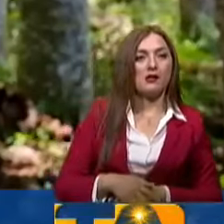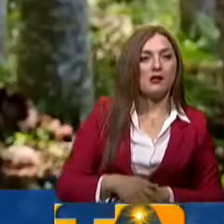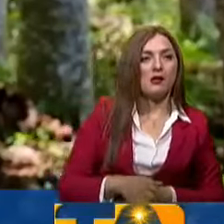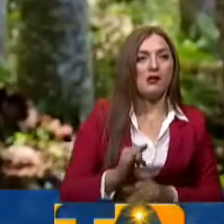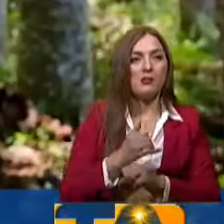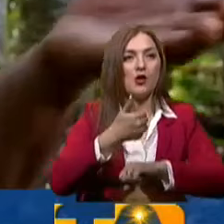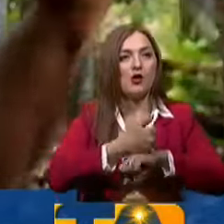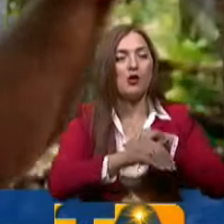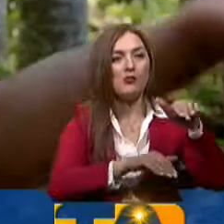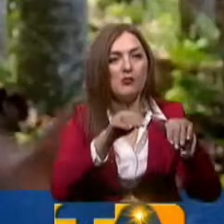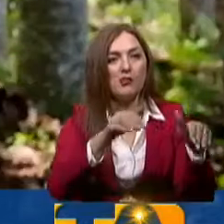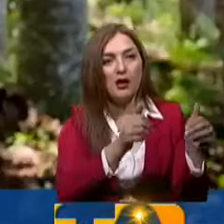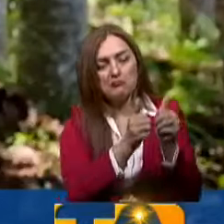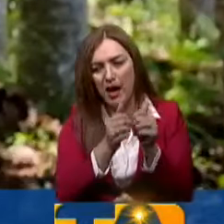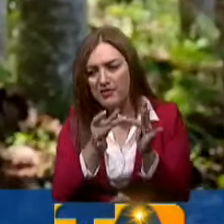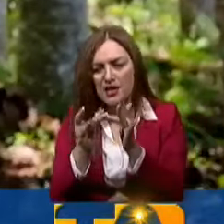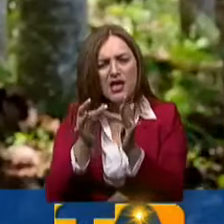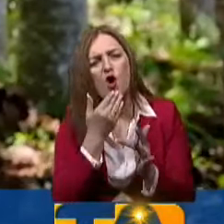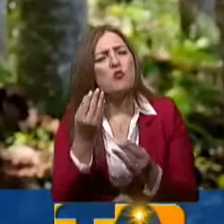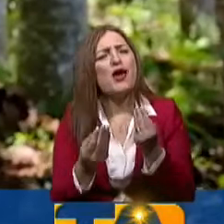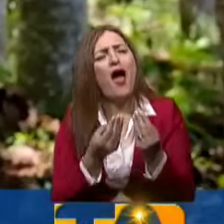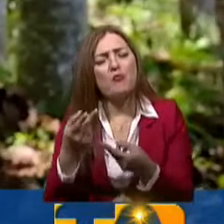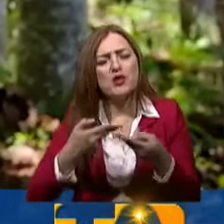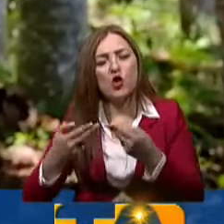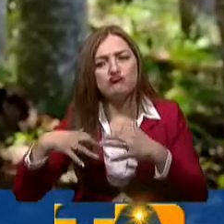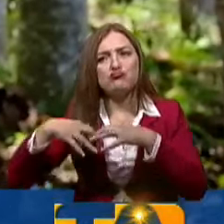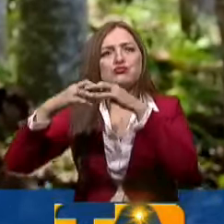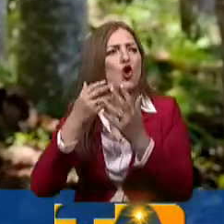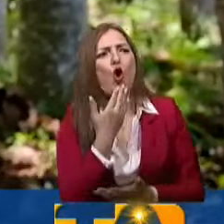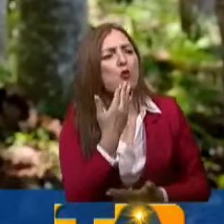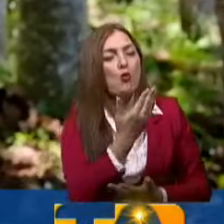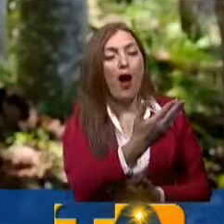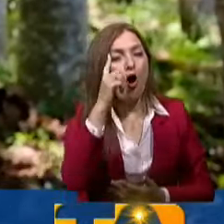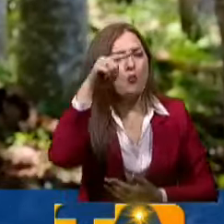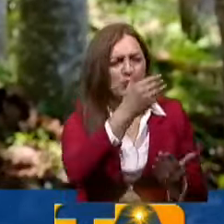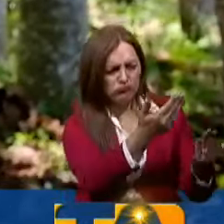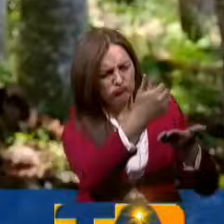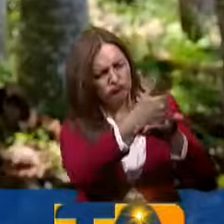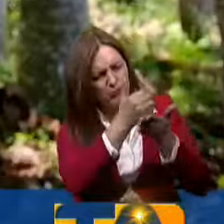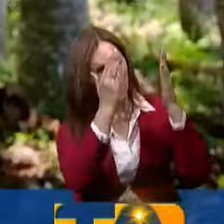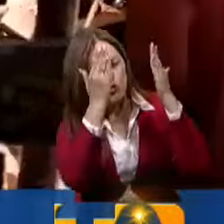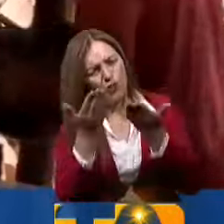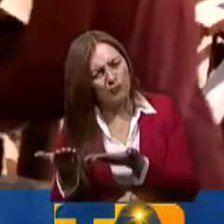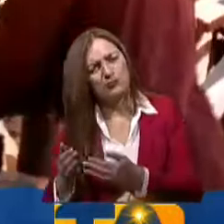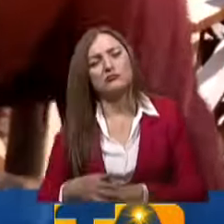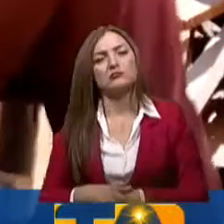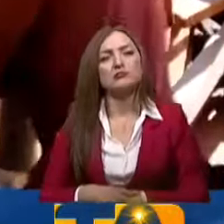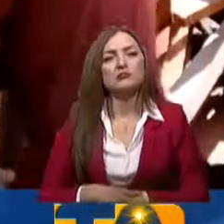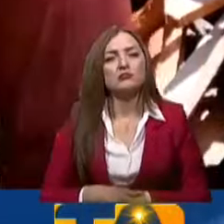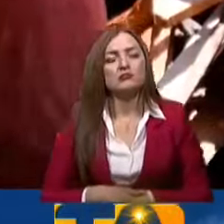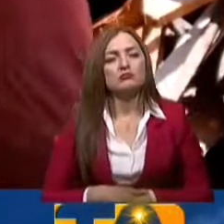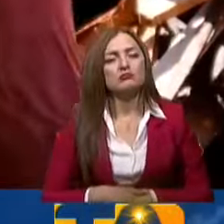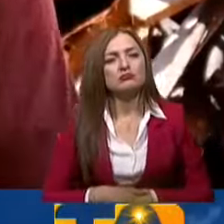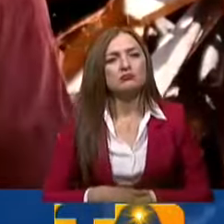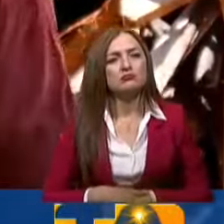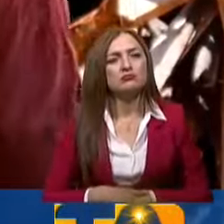una autoridad que nos venga, nos guíe, nos oriente para poder tener, como digo, los resultados que se desea de la balsa. Ante este